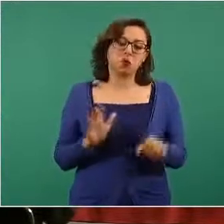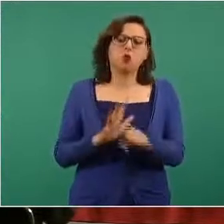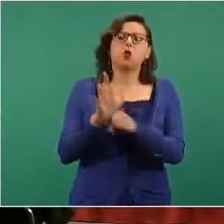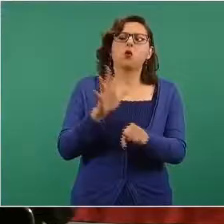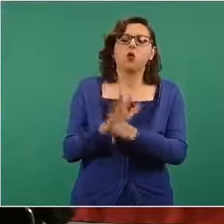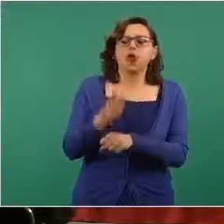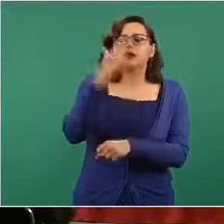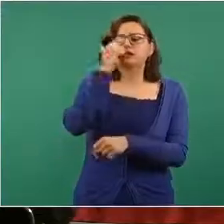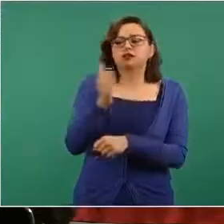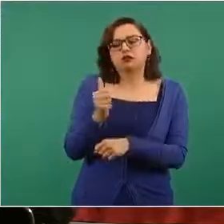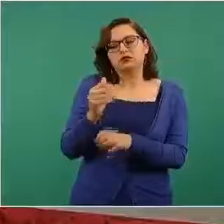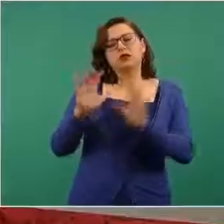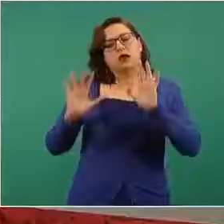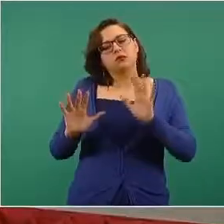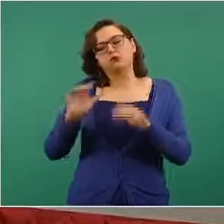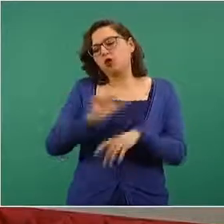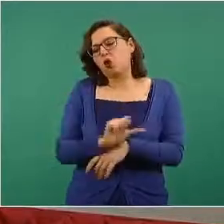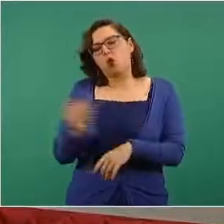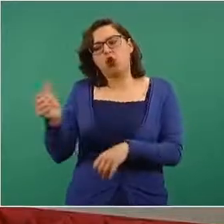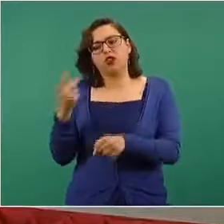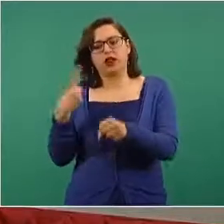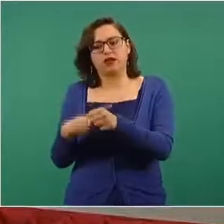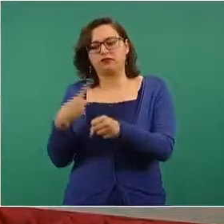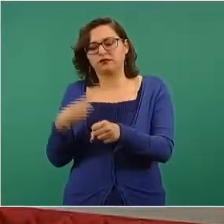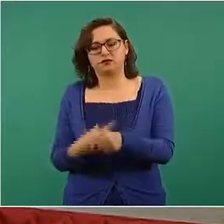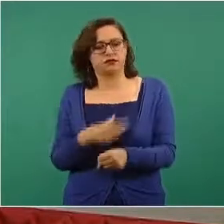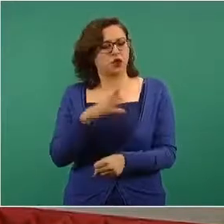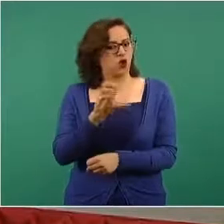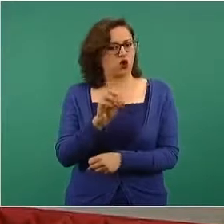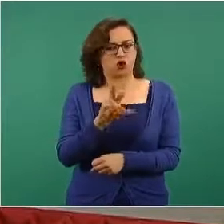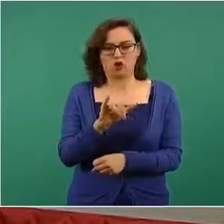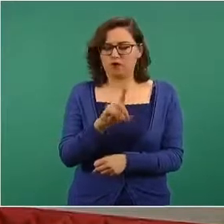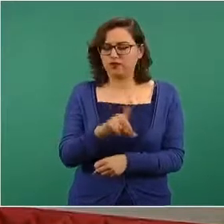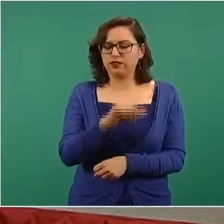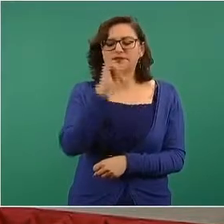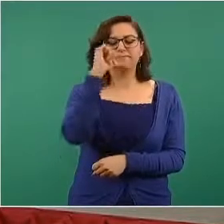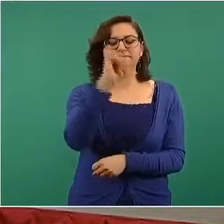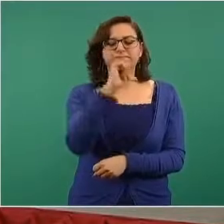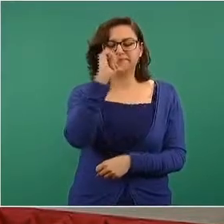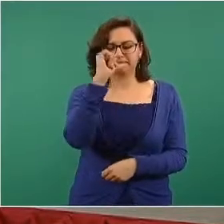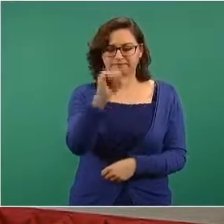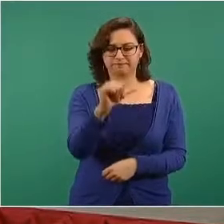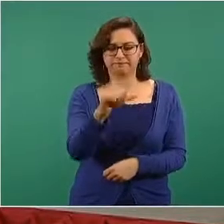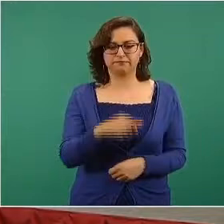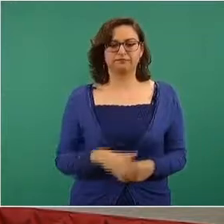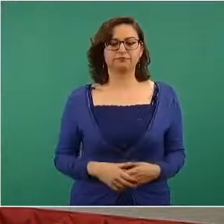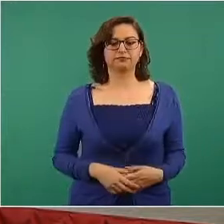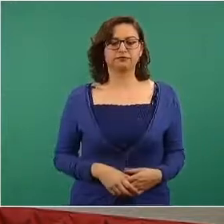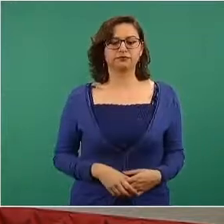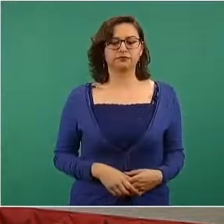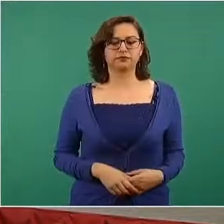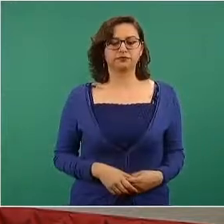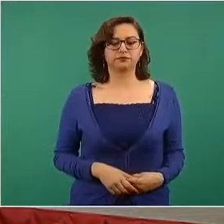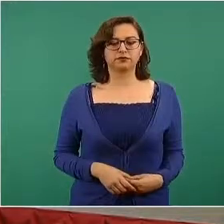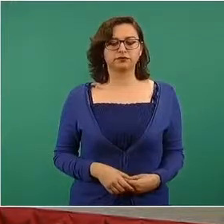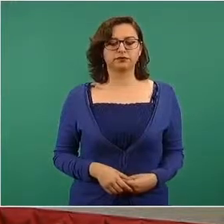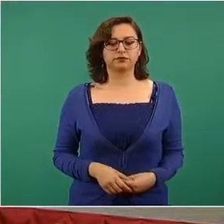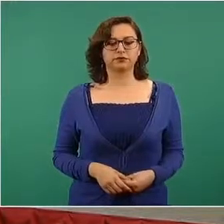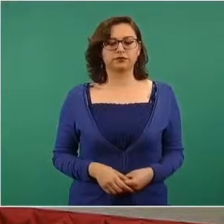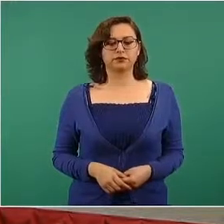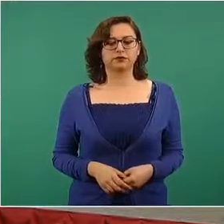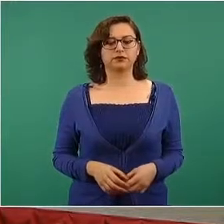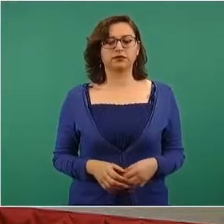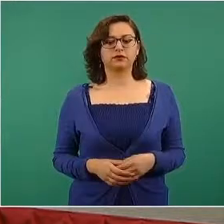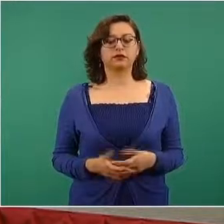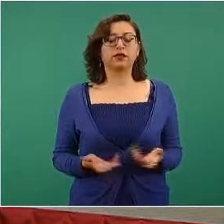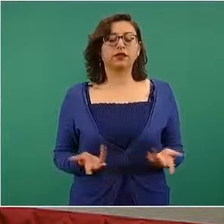determinar. Pero por lo pronto no fueron confirmadas como una infección por el virus SARS-CoV-2. Y